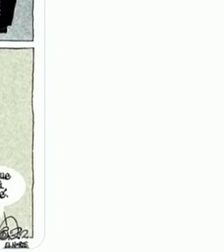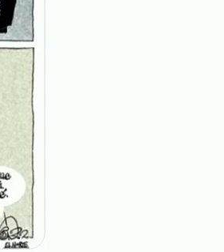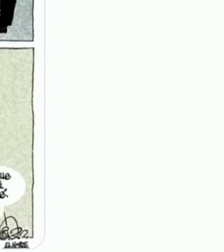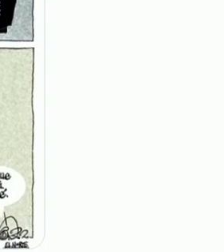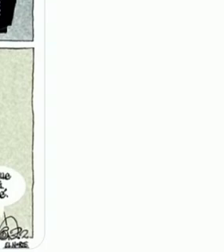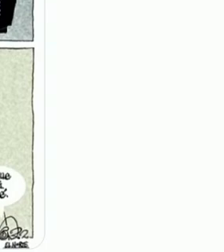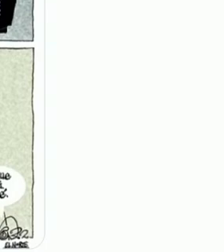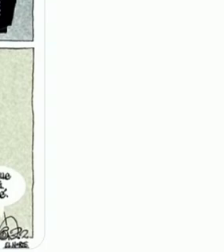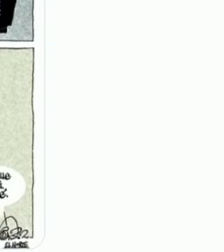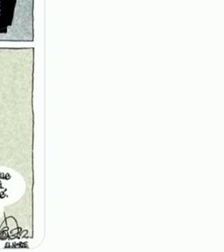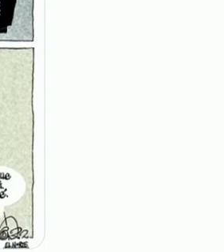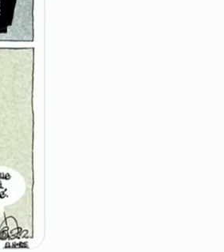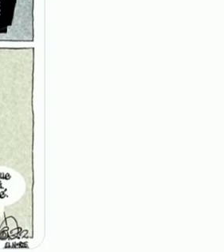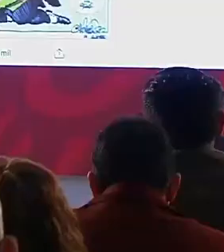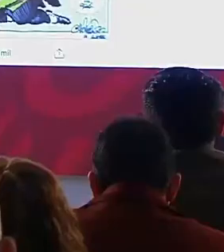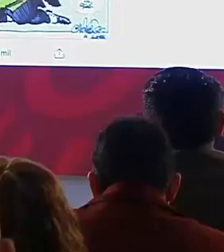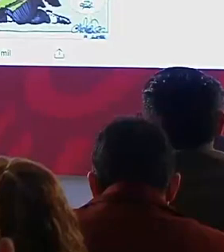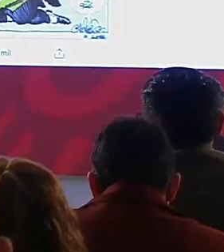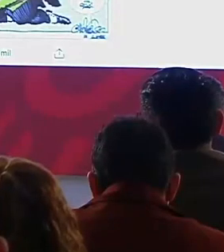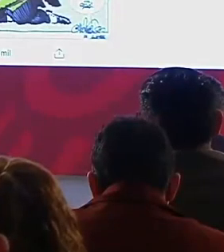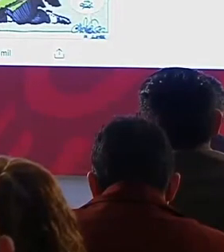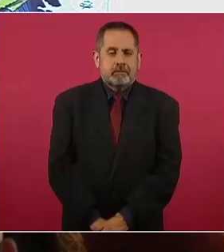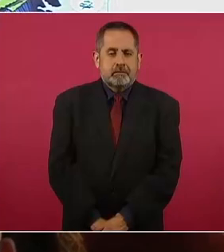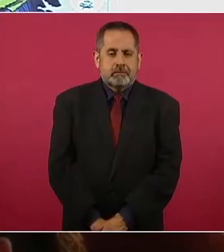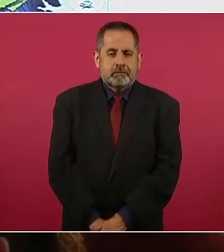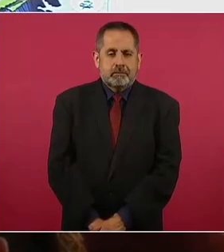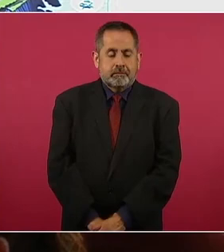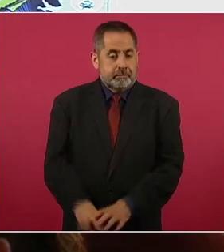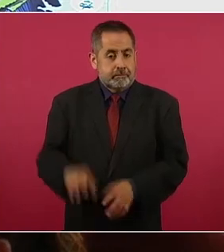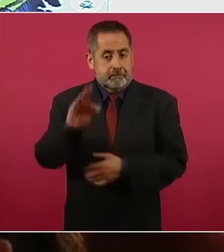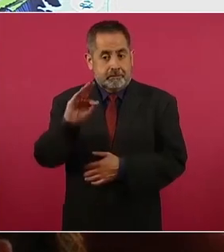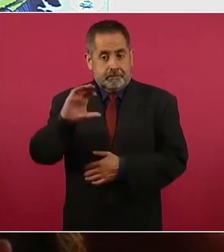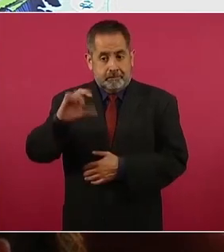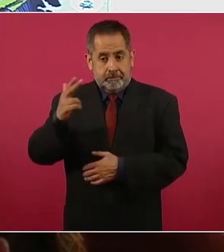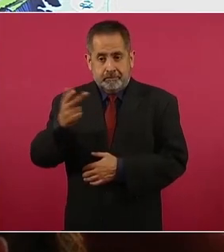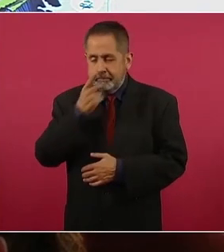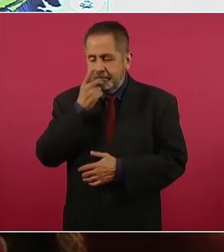para evitar lo que hoy vivimos,